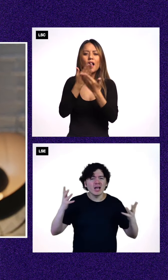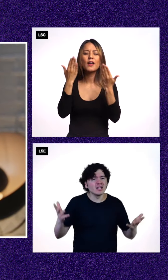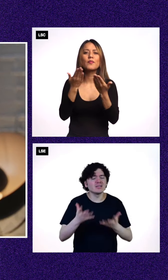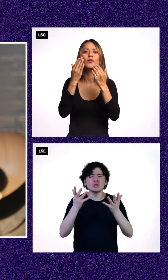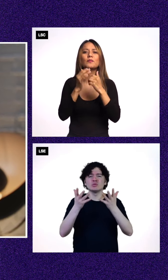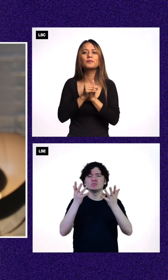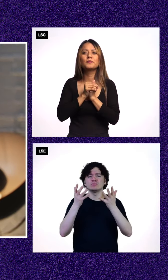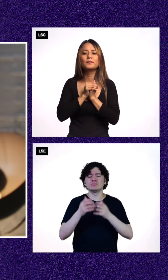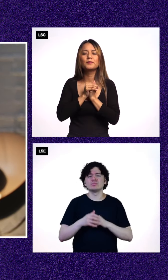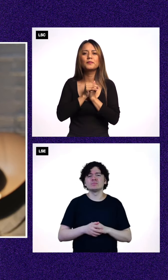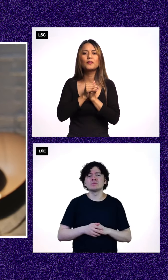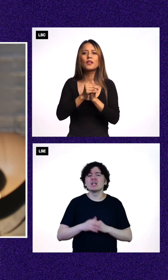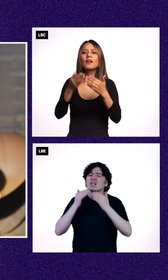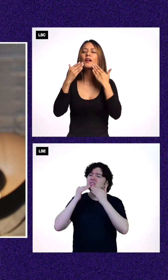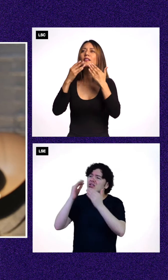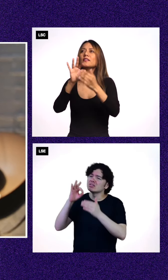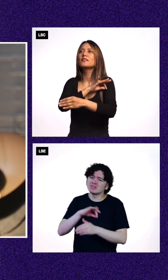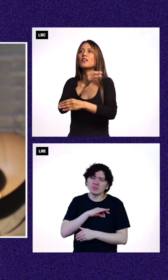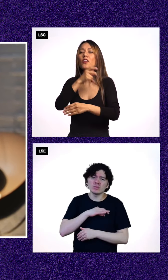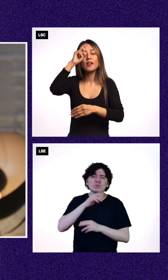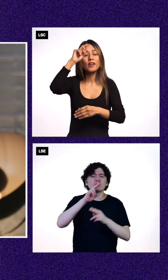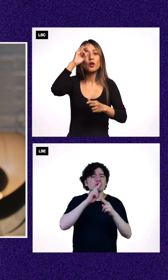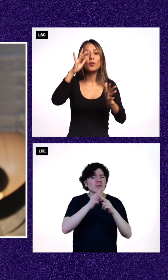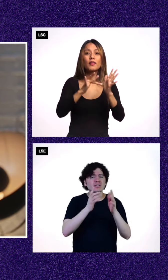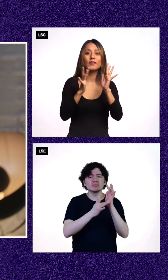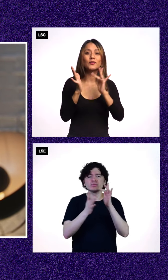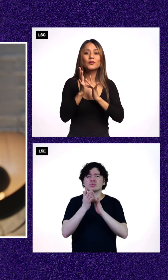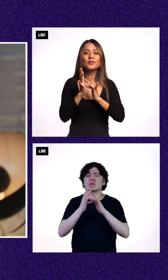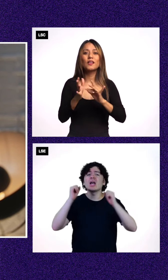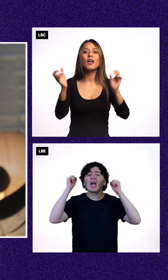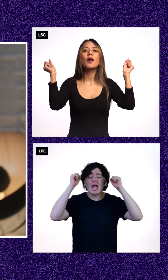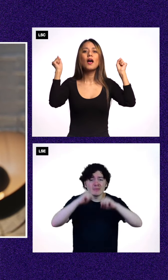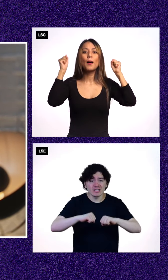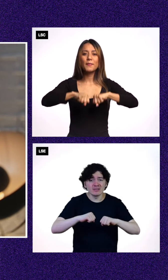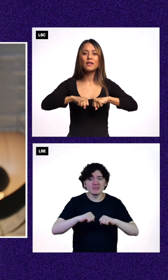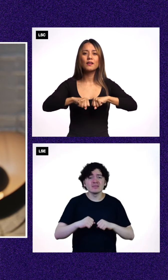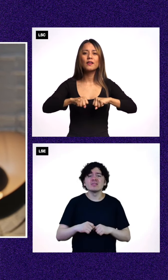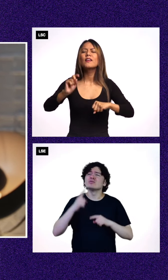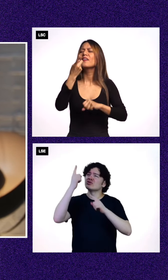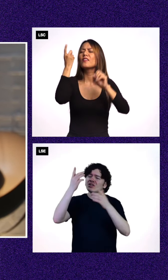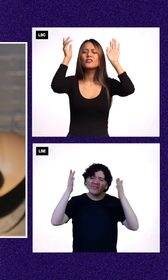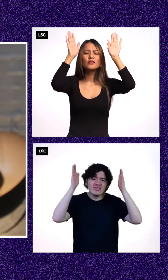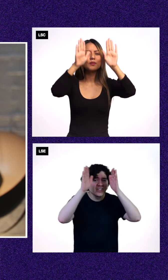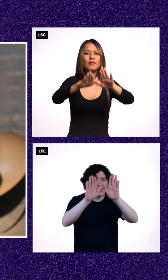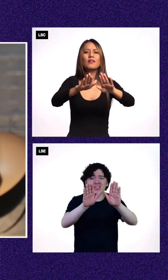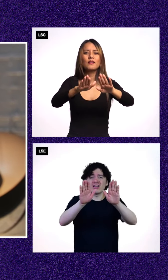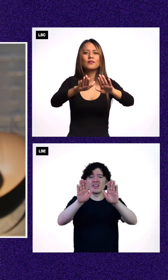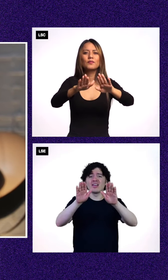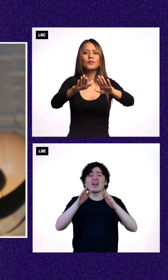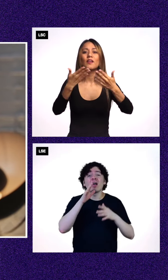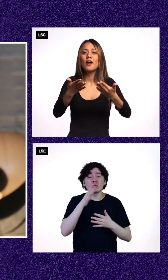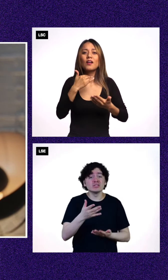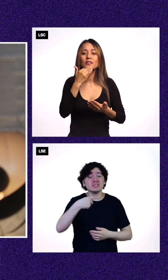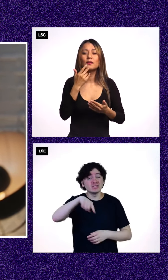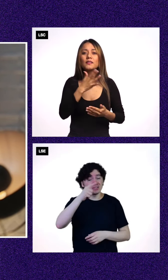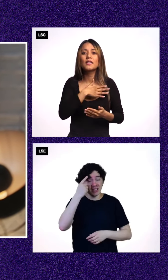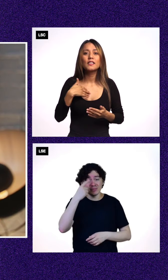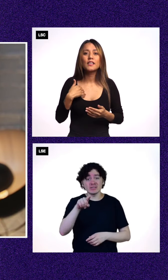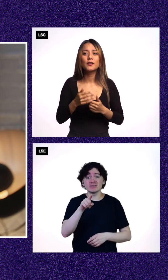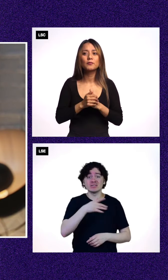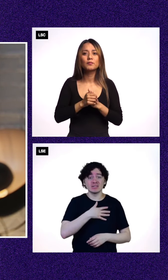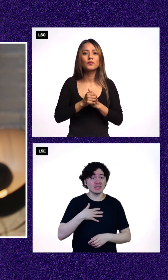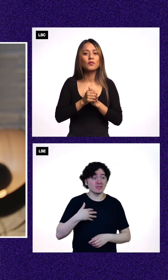Gracias, Señor, en el nombre de Jesús. Amén. Y que Dios os bendiga. Y sabes, quiero preguntarte, como